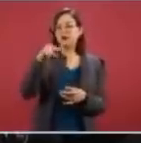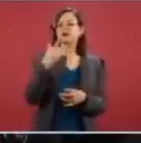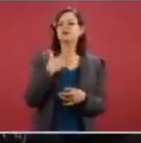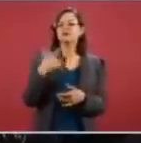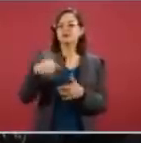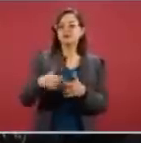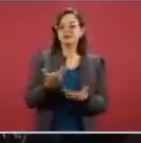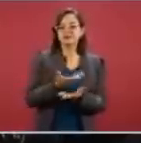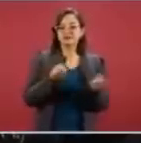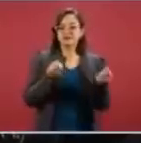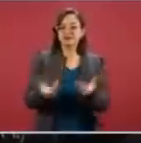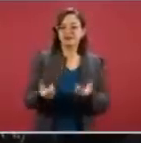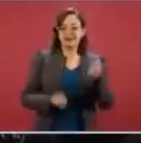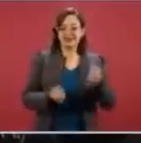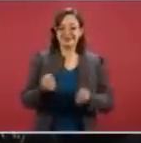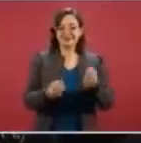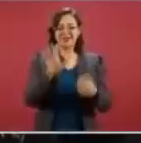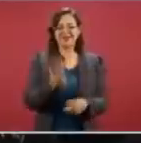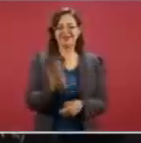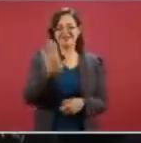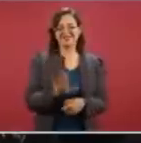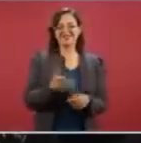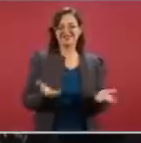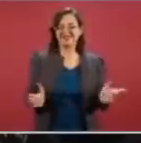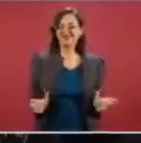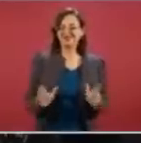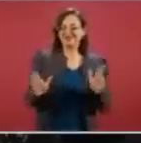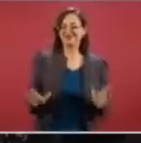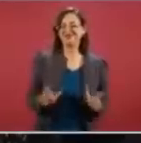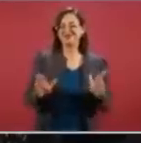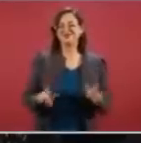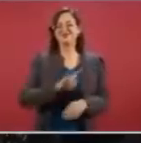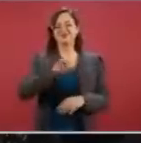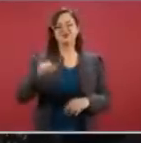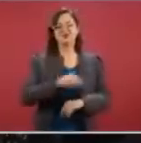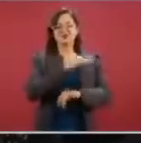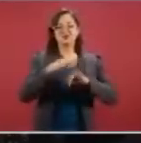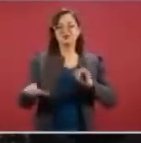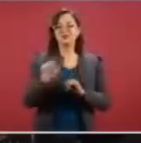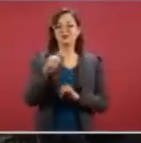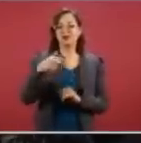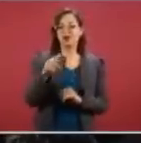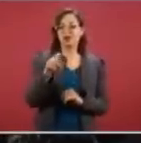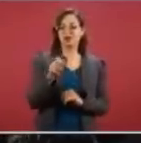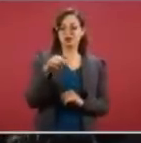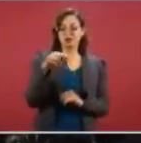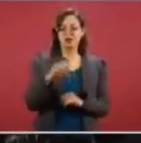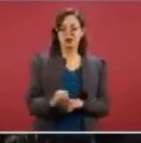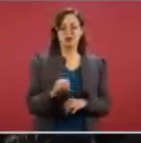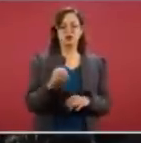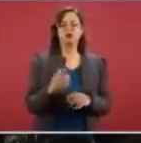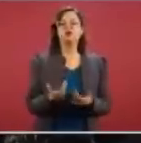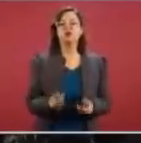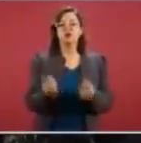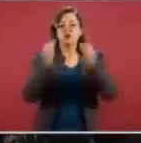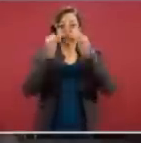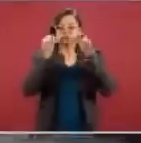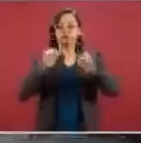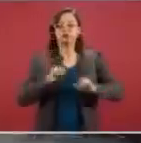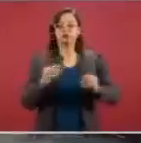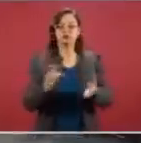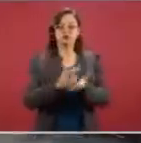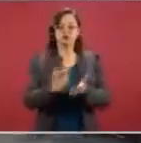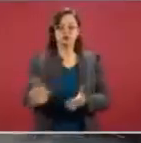porque si no, el carro no arranca, y posteriormente cerrará Antonio del Valle. Les agradezco mucho su atención. Muchas gracias, señor